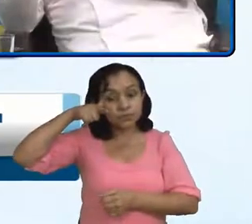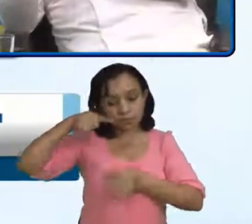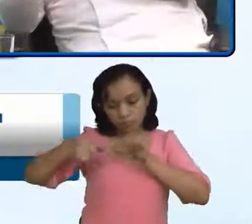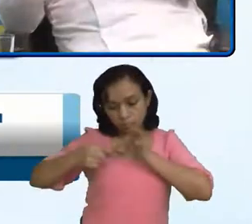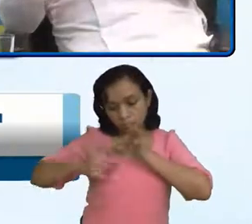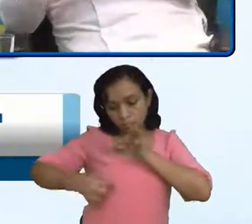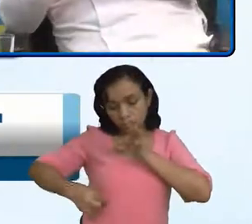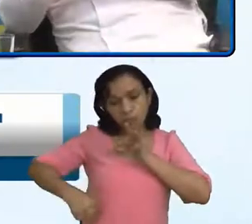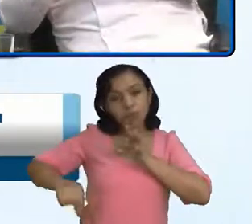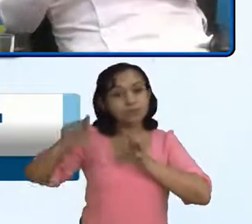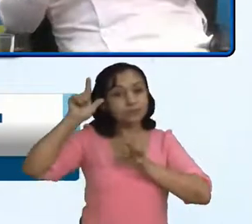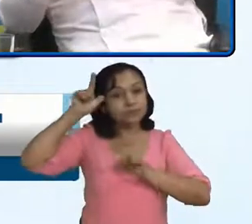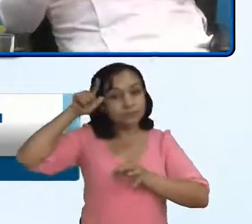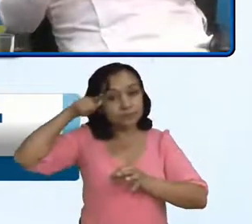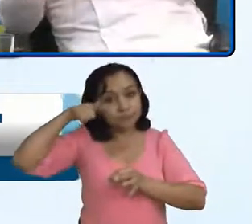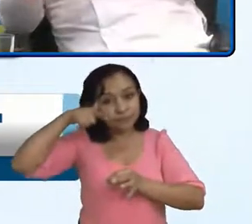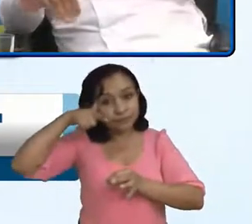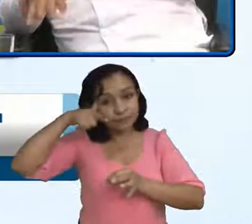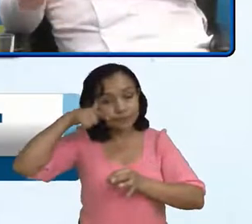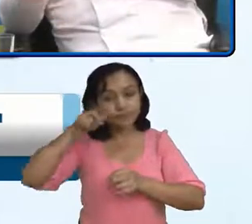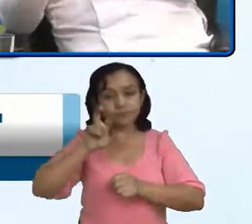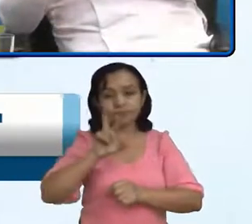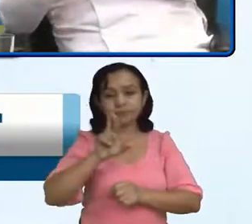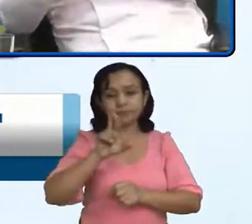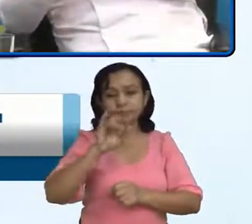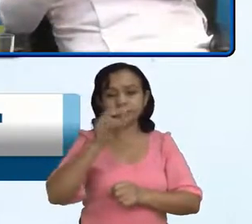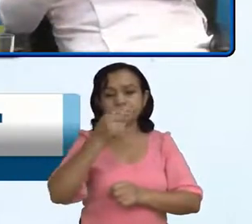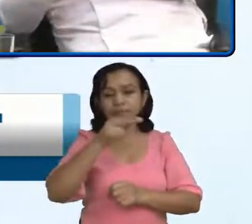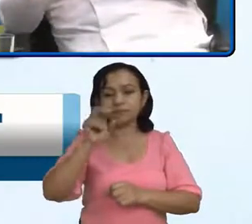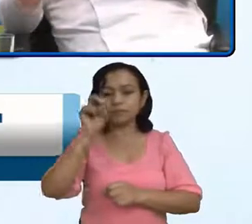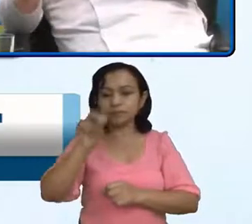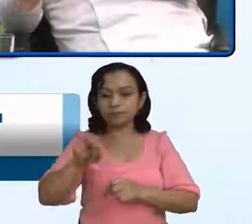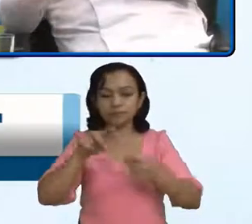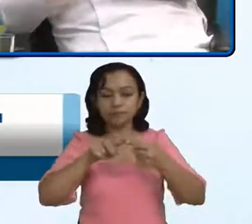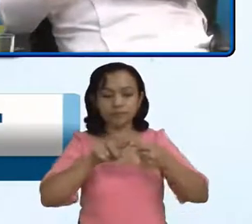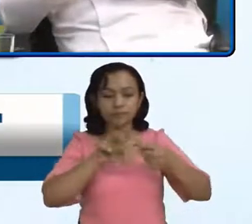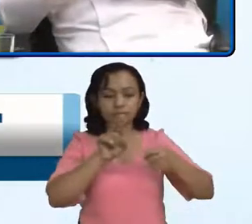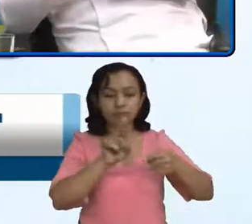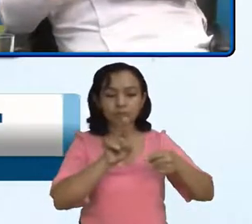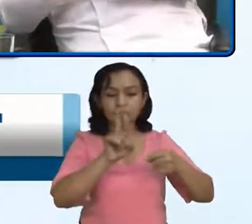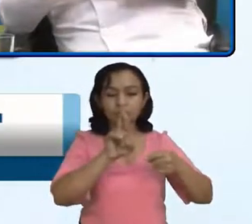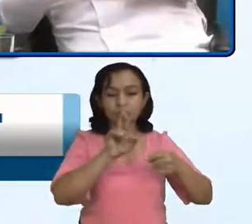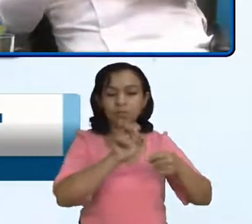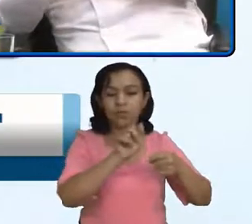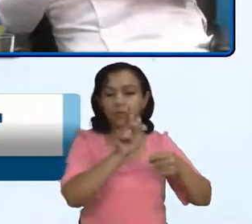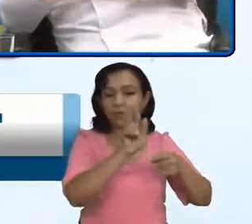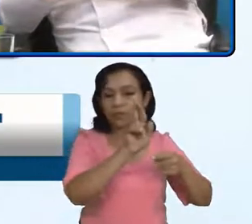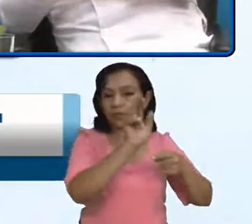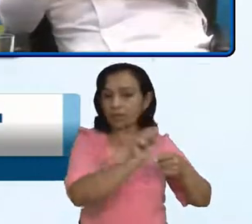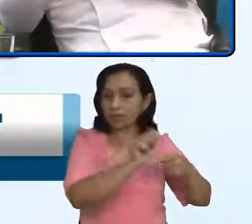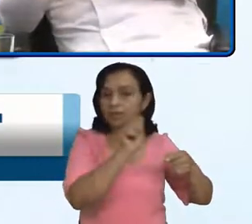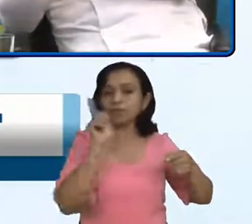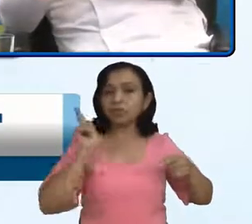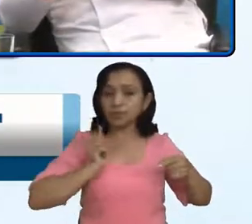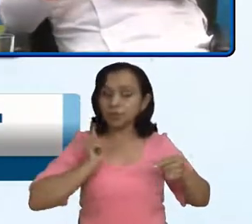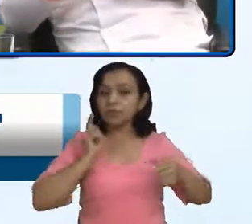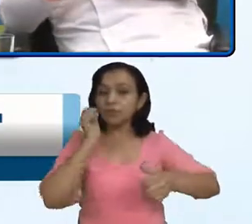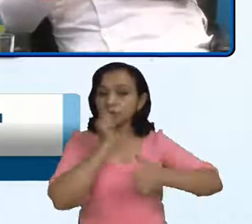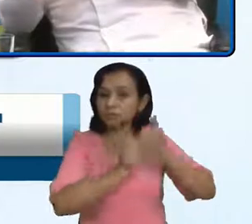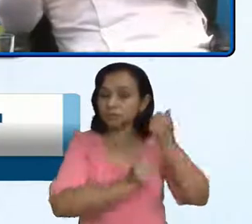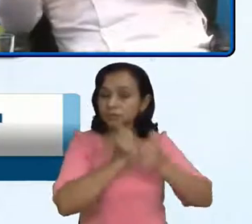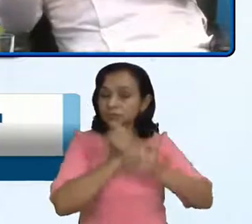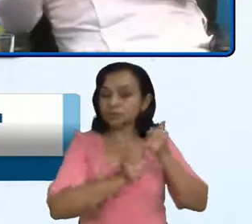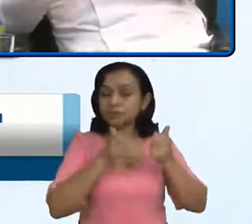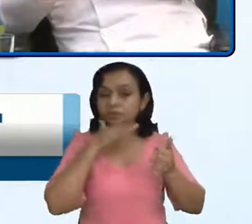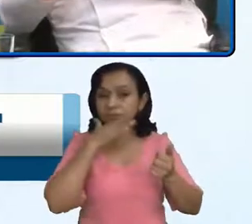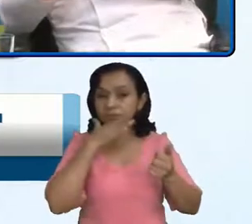¿verdad? ¿Verdad? Que van desde el riñón pues hasta lo que es la uretra. Y el problema es cuando ya existe una